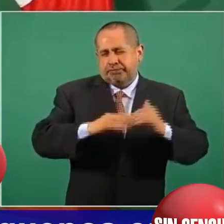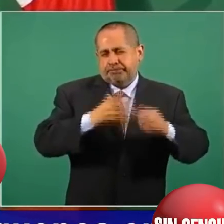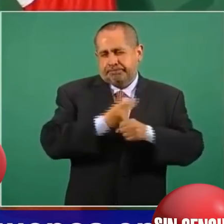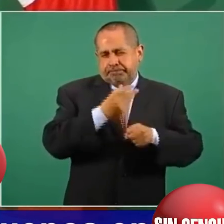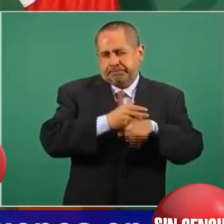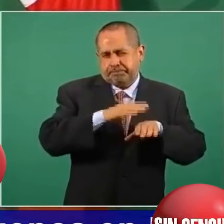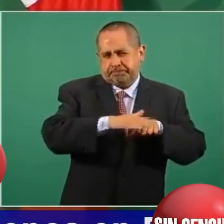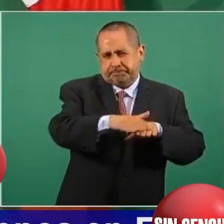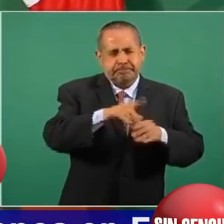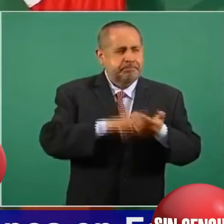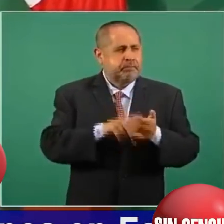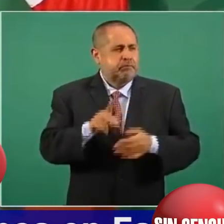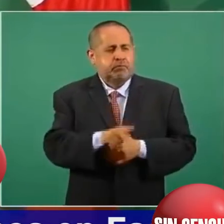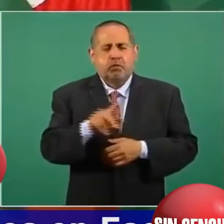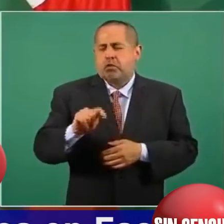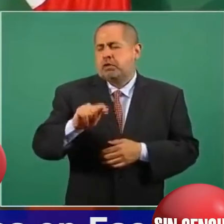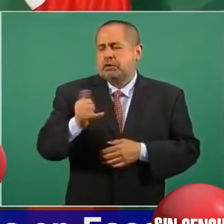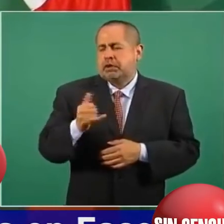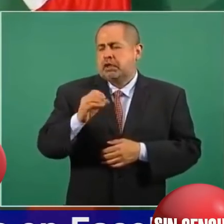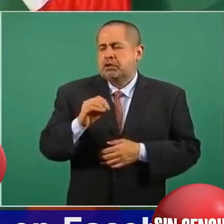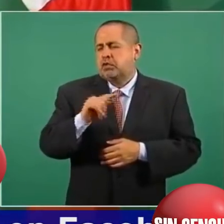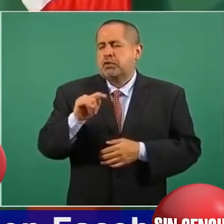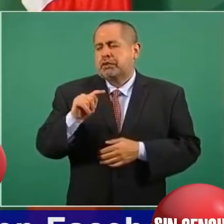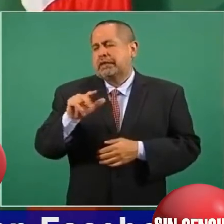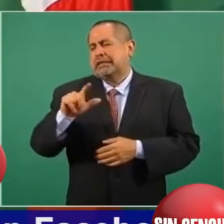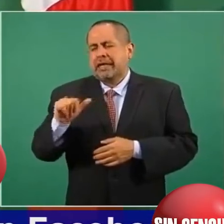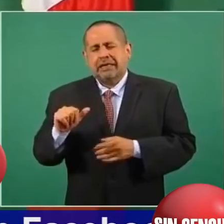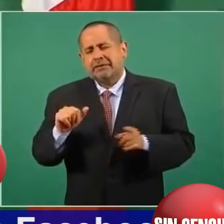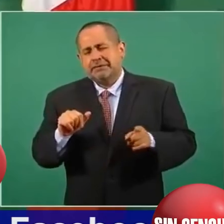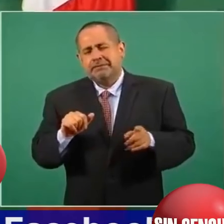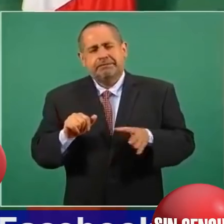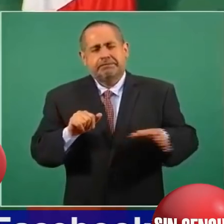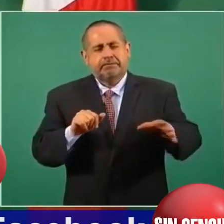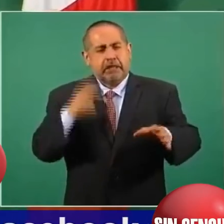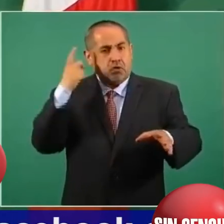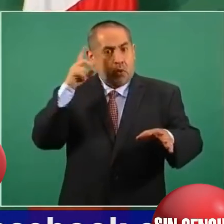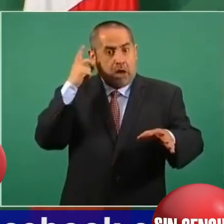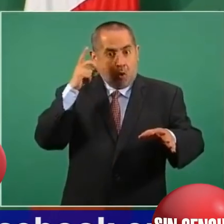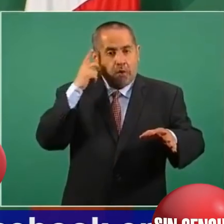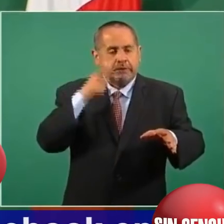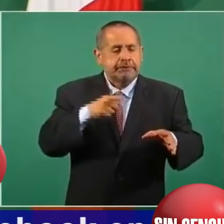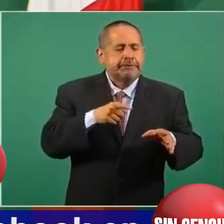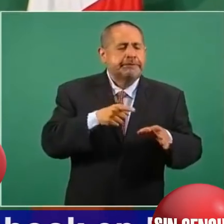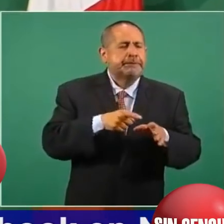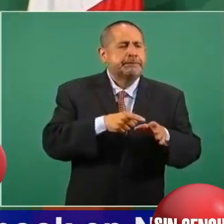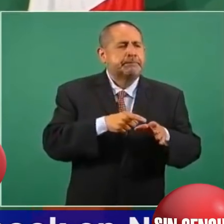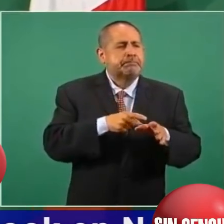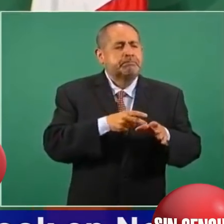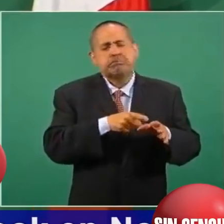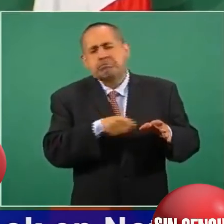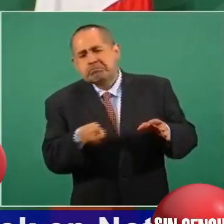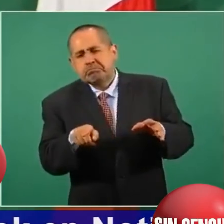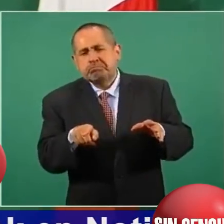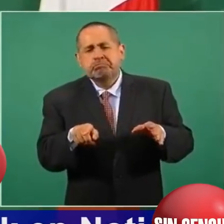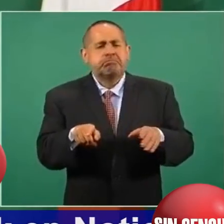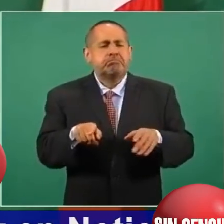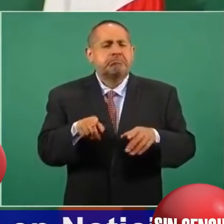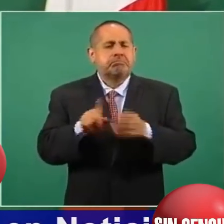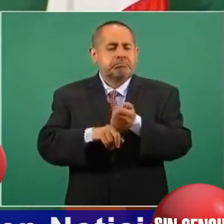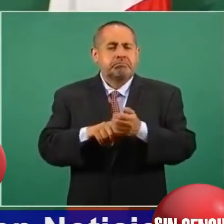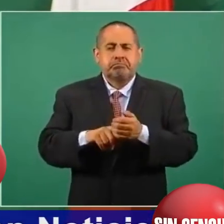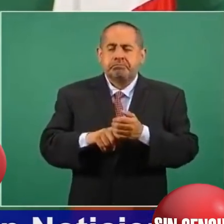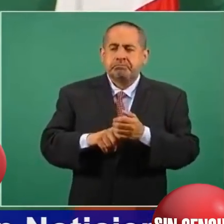a Tayoltita, de San Ignacio a Tayoltita, Durango, y me pararon